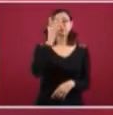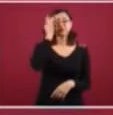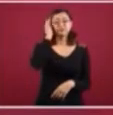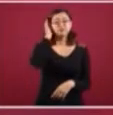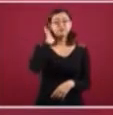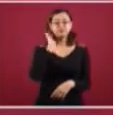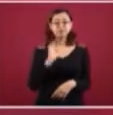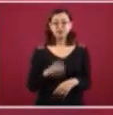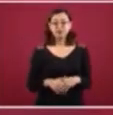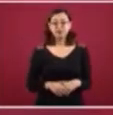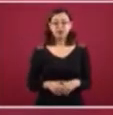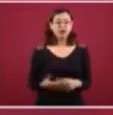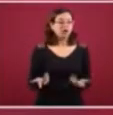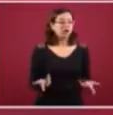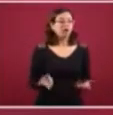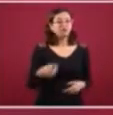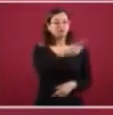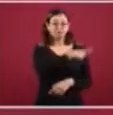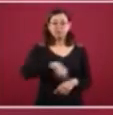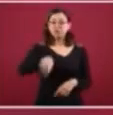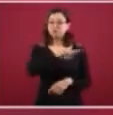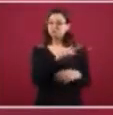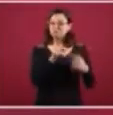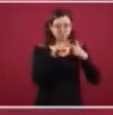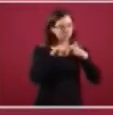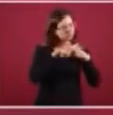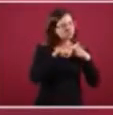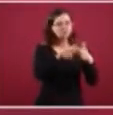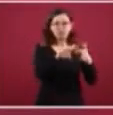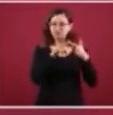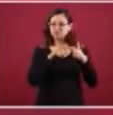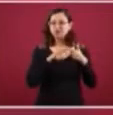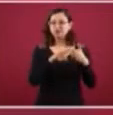pues ellos siguen en activo,